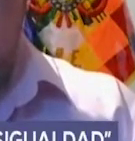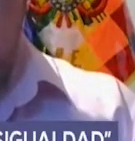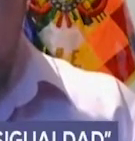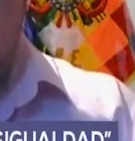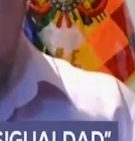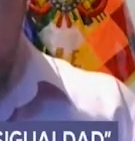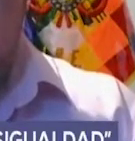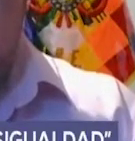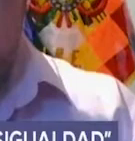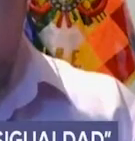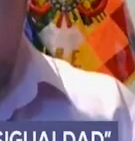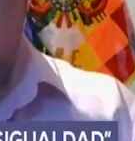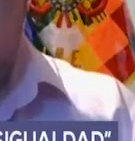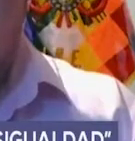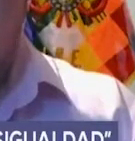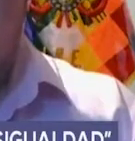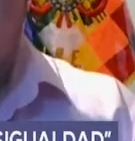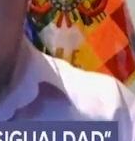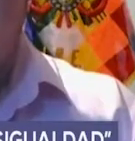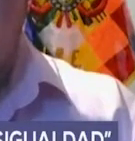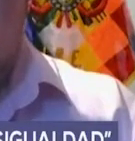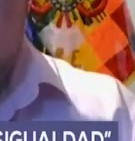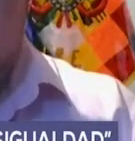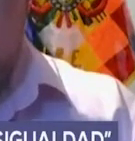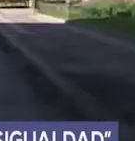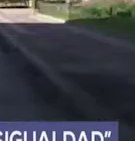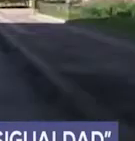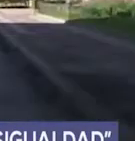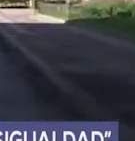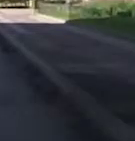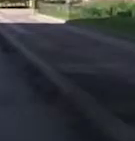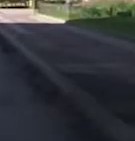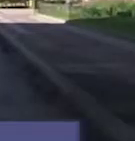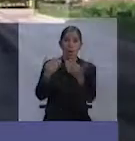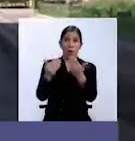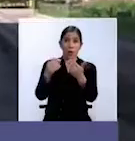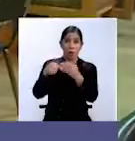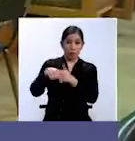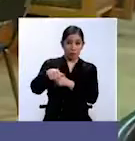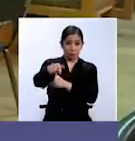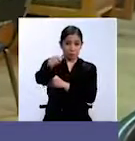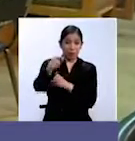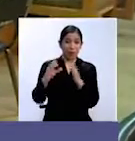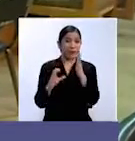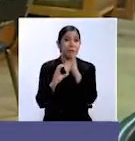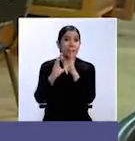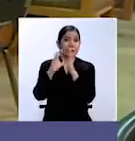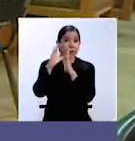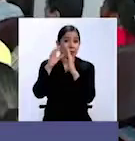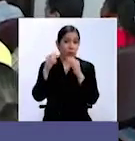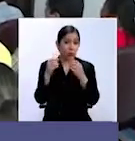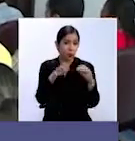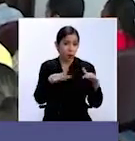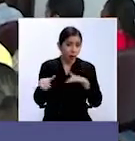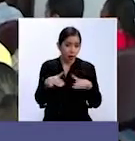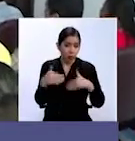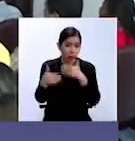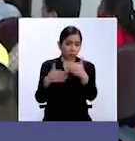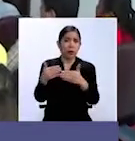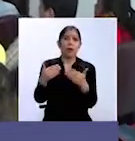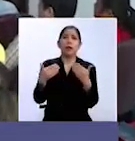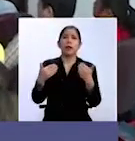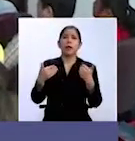para el censo de población es de 68 millones de dólares. 68 millones de dólares que fueron conseguidos en un tiempo